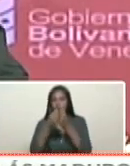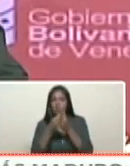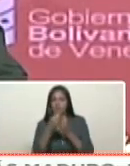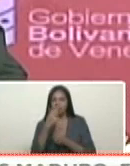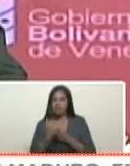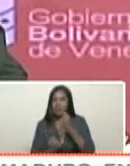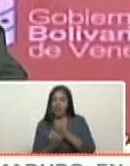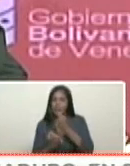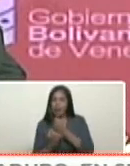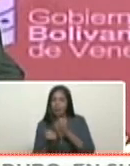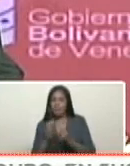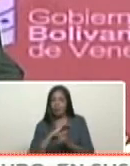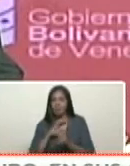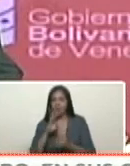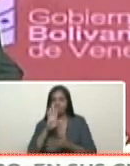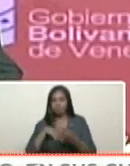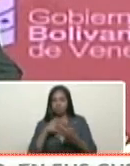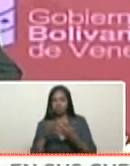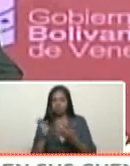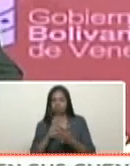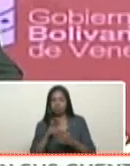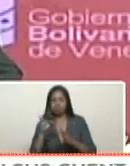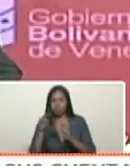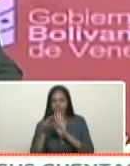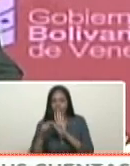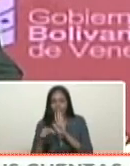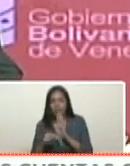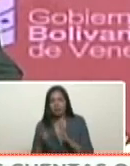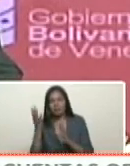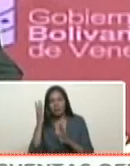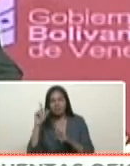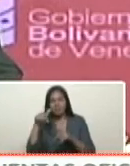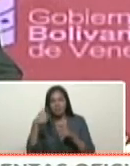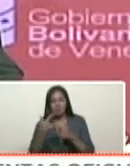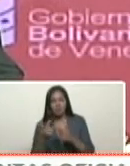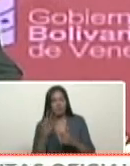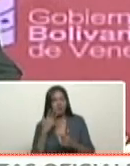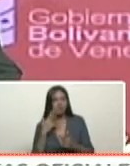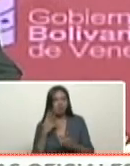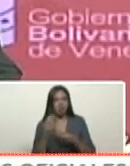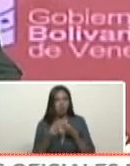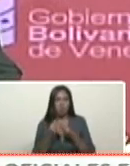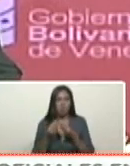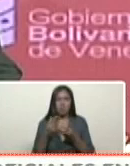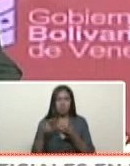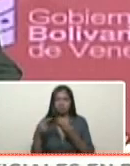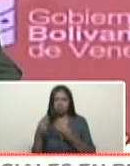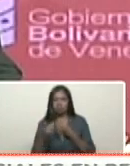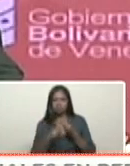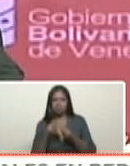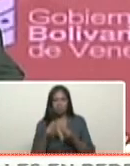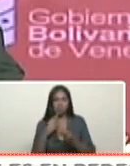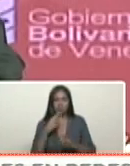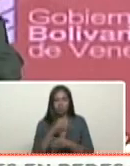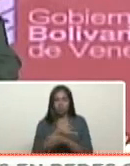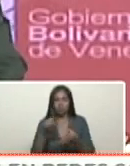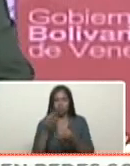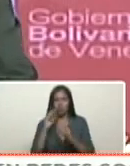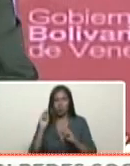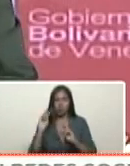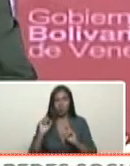base de la planificación, para saber después el cómo hacer las cosas y ser efectivo y